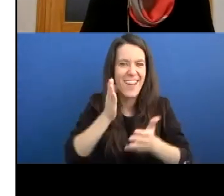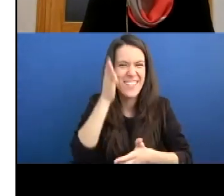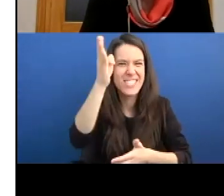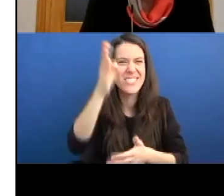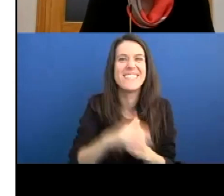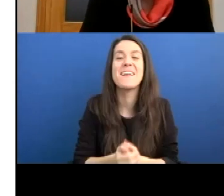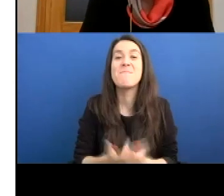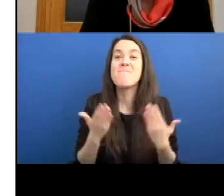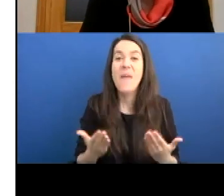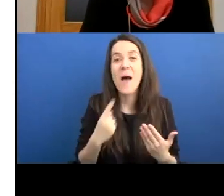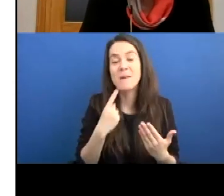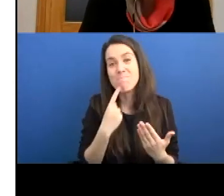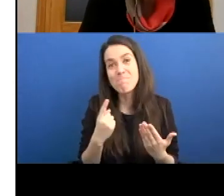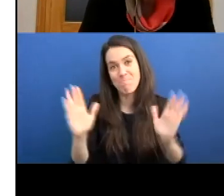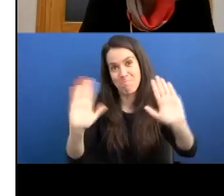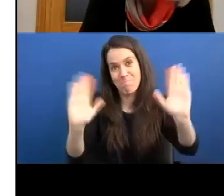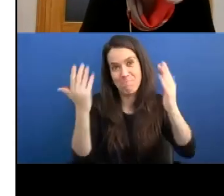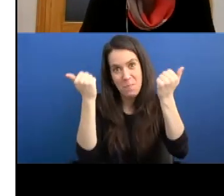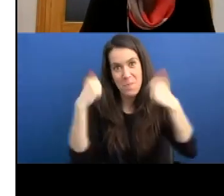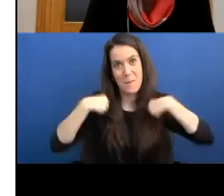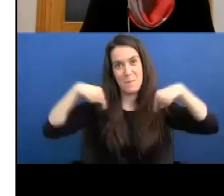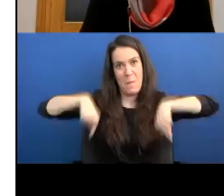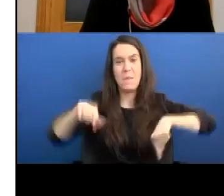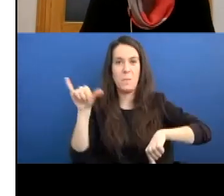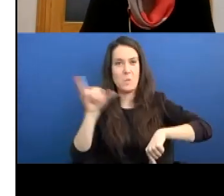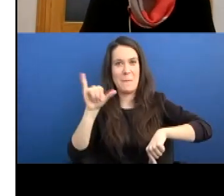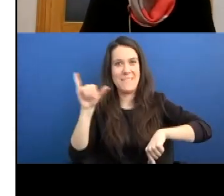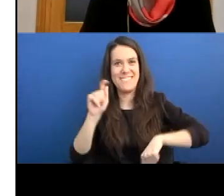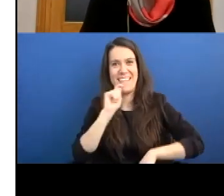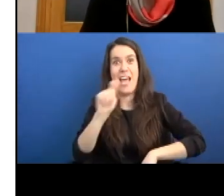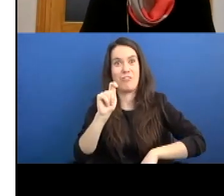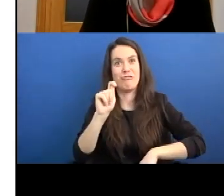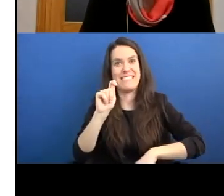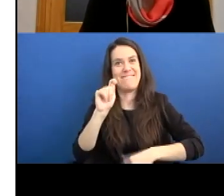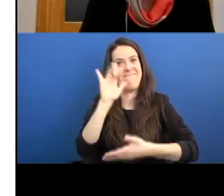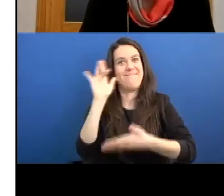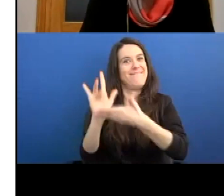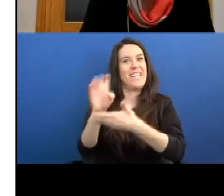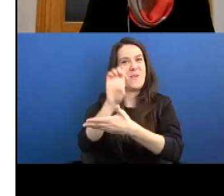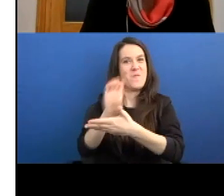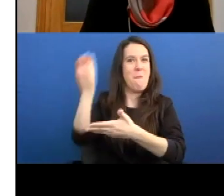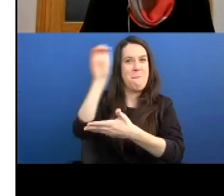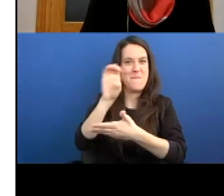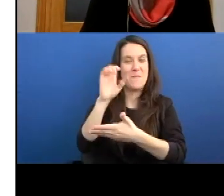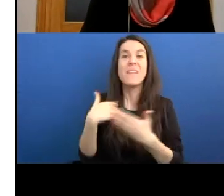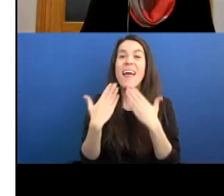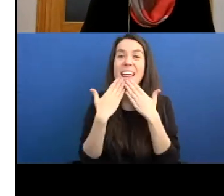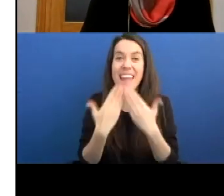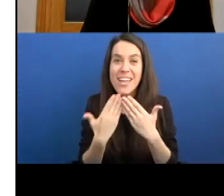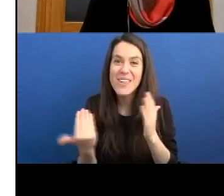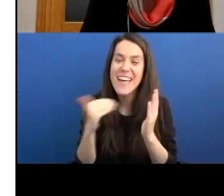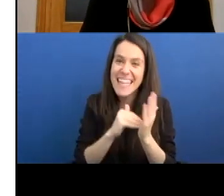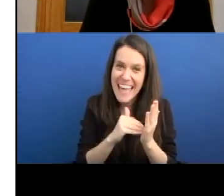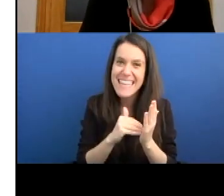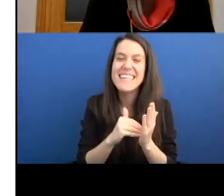Así es que quisiera despedirme desde Budapest, en Hungría, en Europa Central,